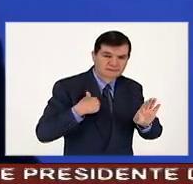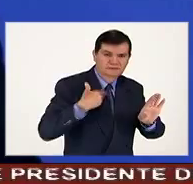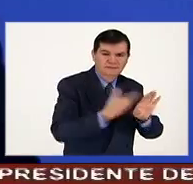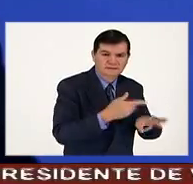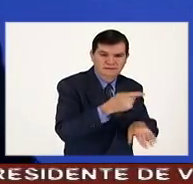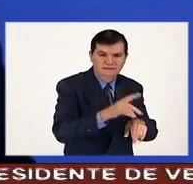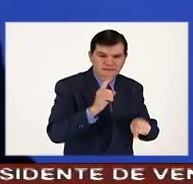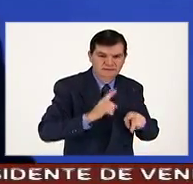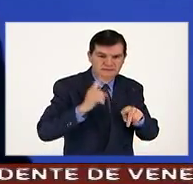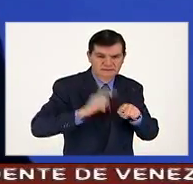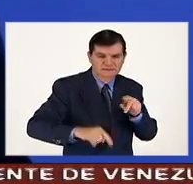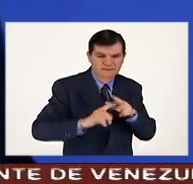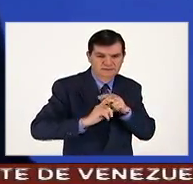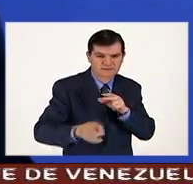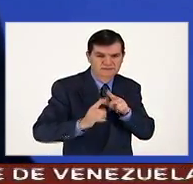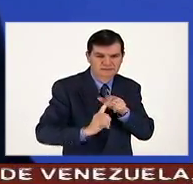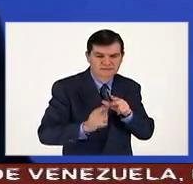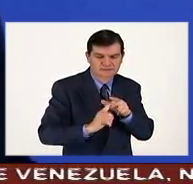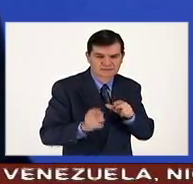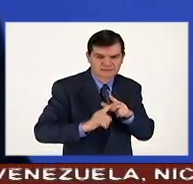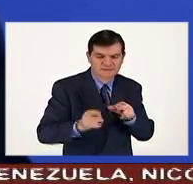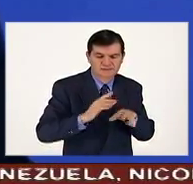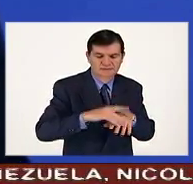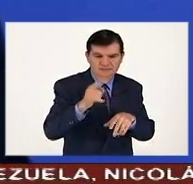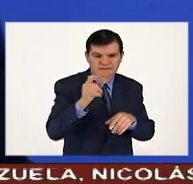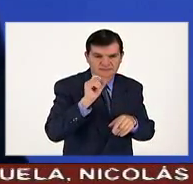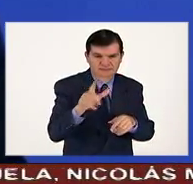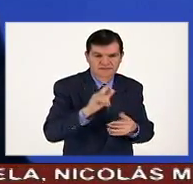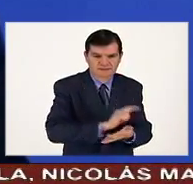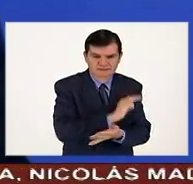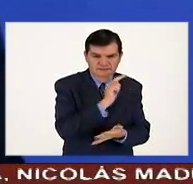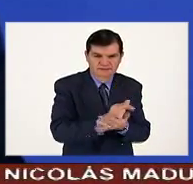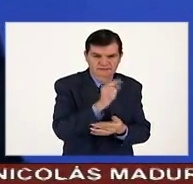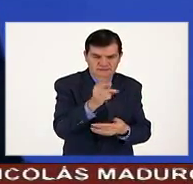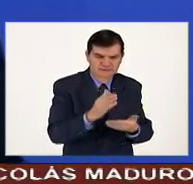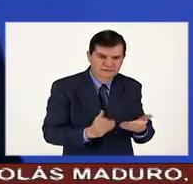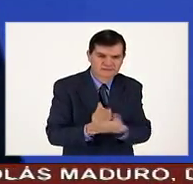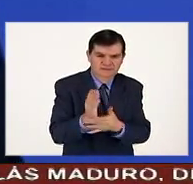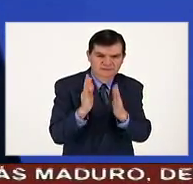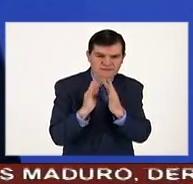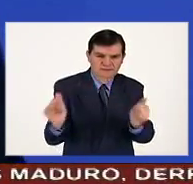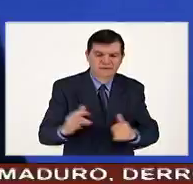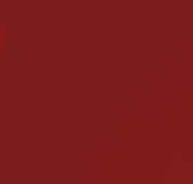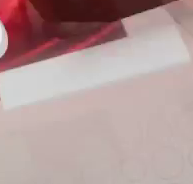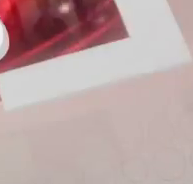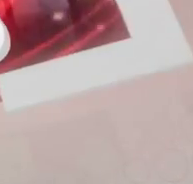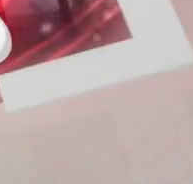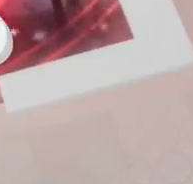en contra de la inmigración, especialmente ilegal, a ese país, a Francia.